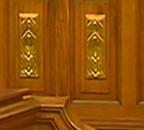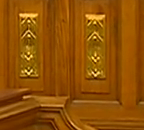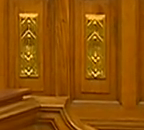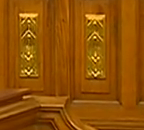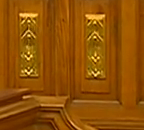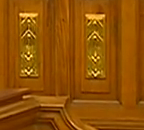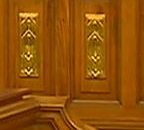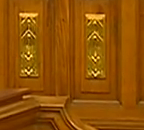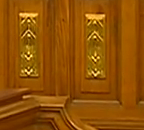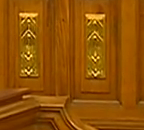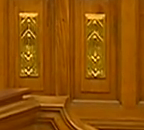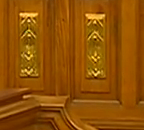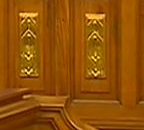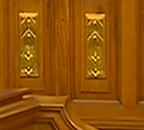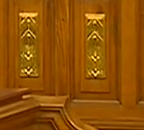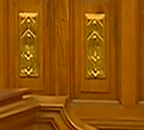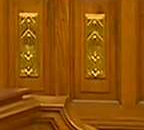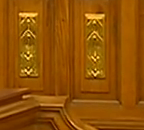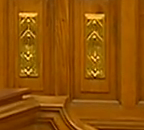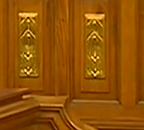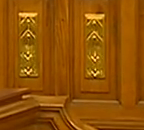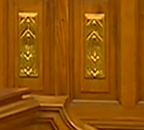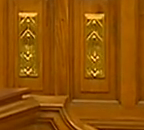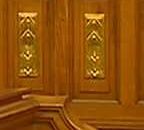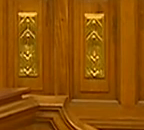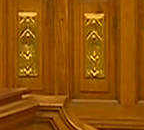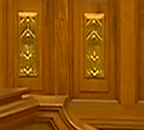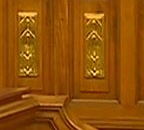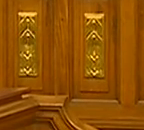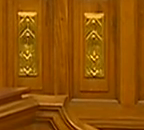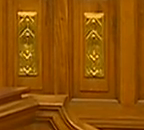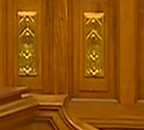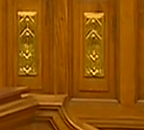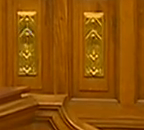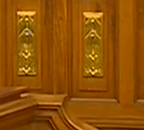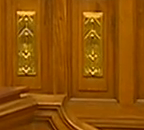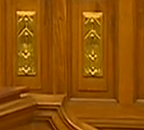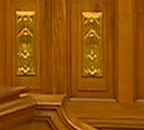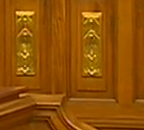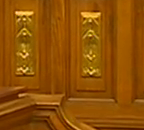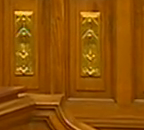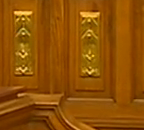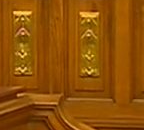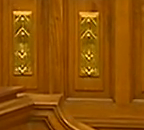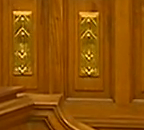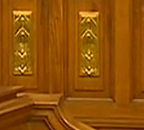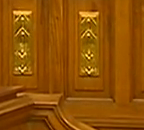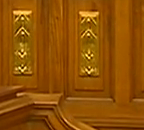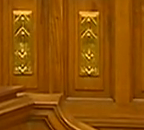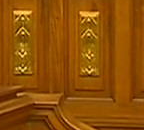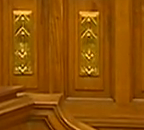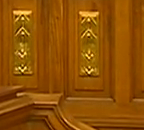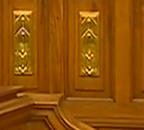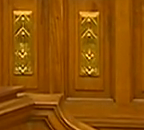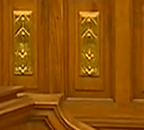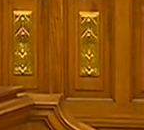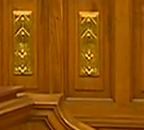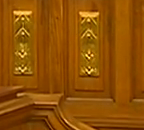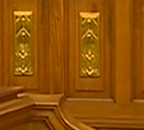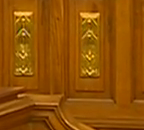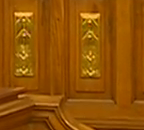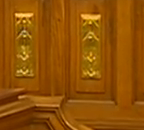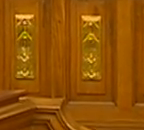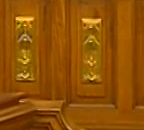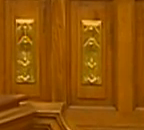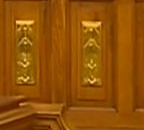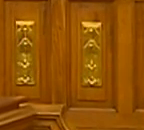de nuestro querido robert serra quienes los conocimos y sé que muchos tuvimos ese privilegio sabemos de